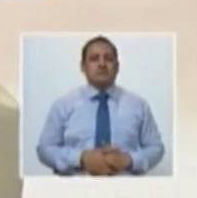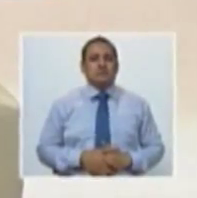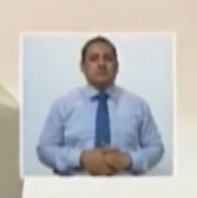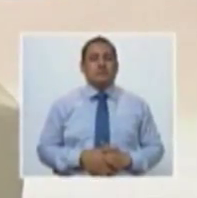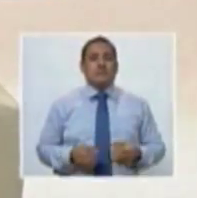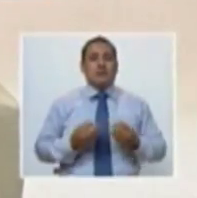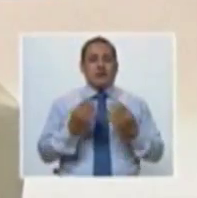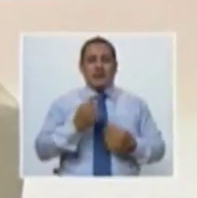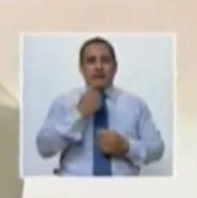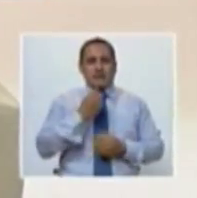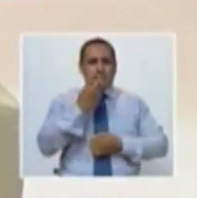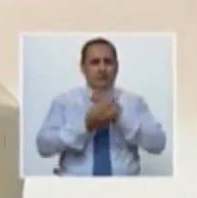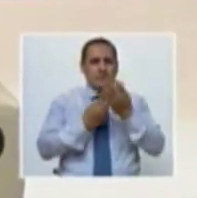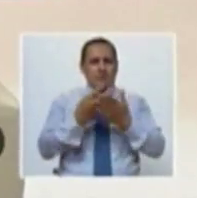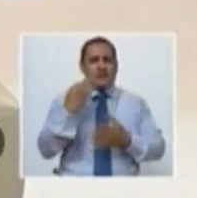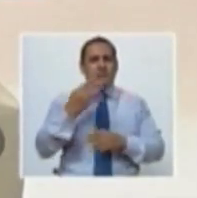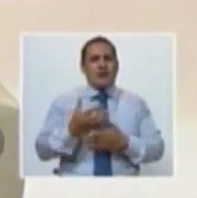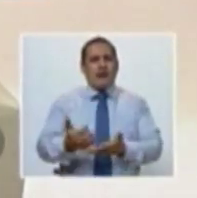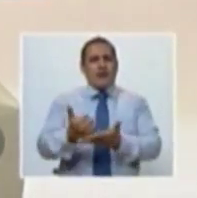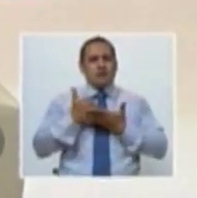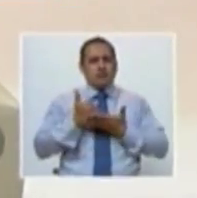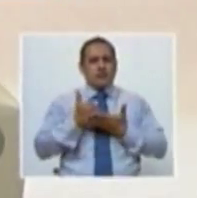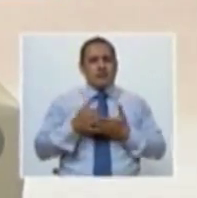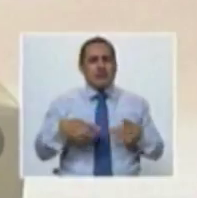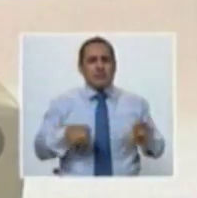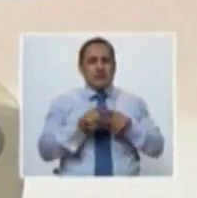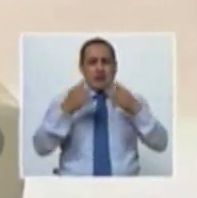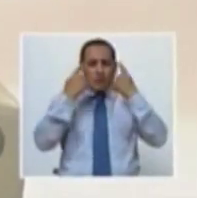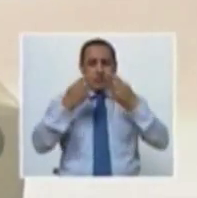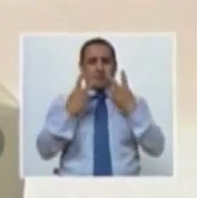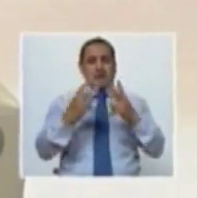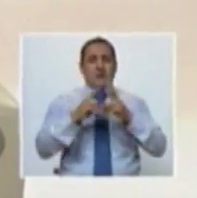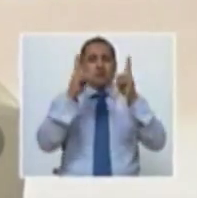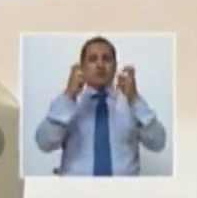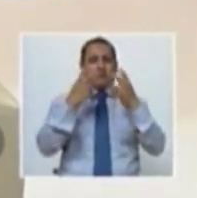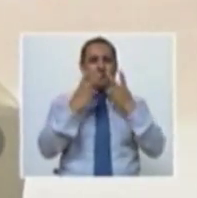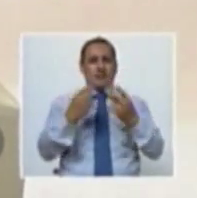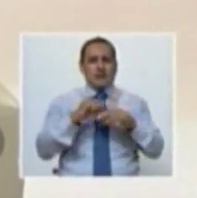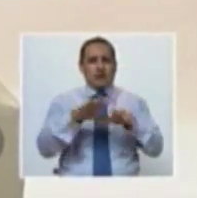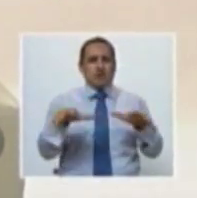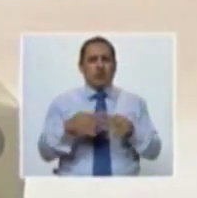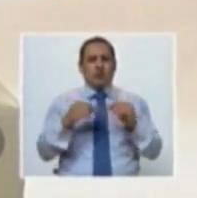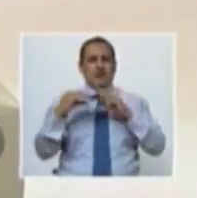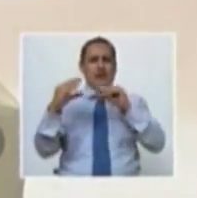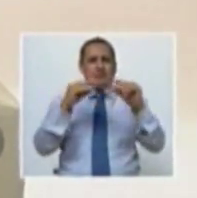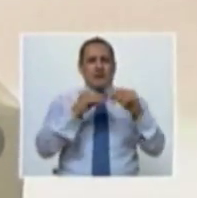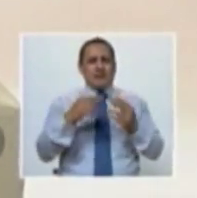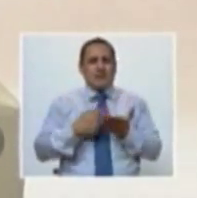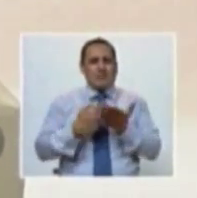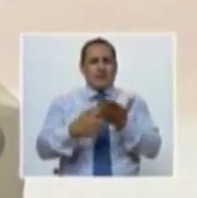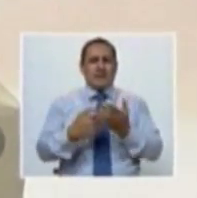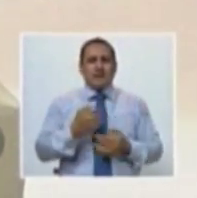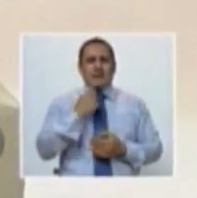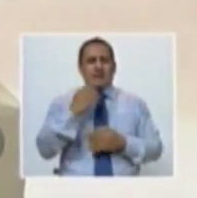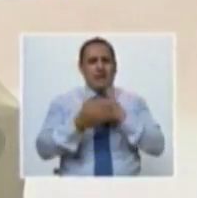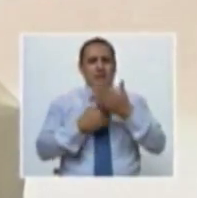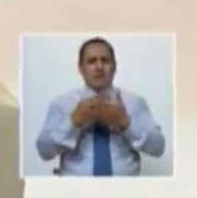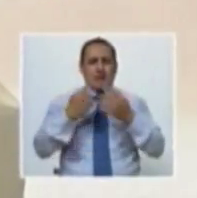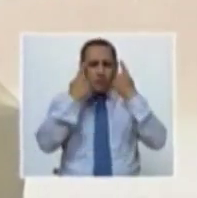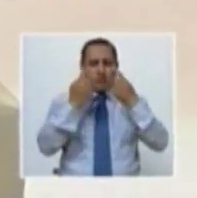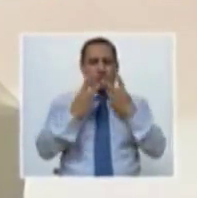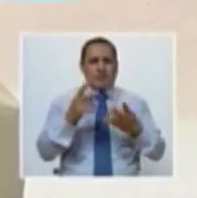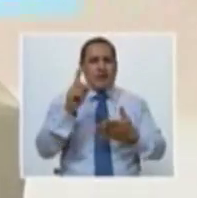Bueno, y ese era el informe que siempre nos ayuda a poner en contexto el tema. Lo cierto es que toda esta discusión, este debate, esta polémica que